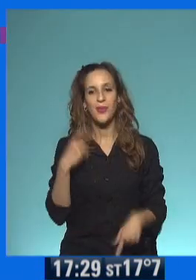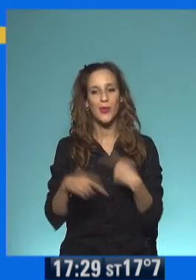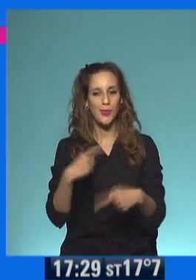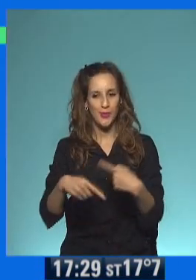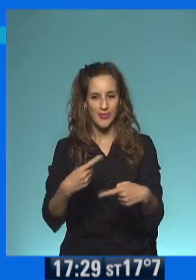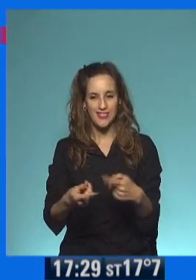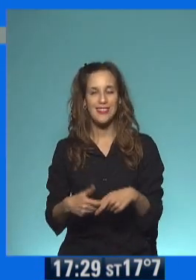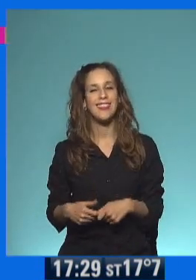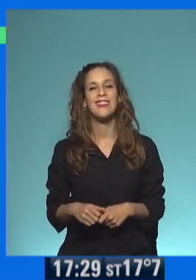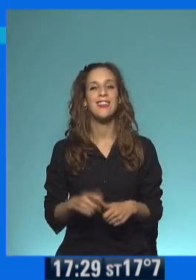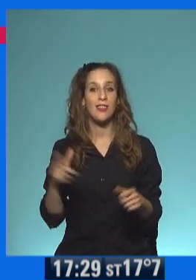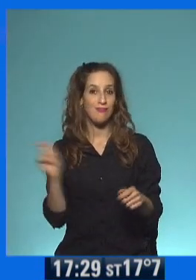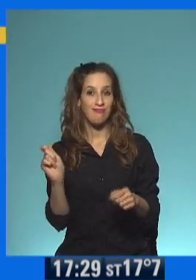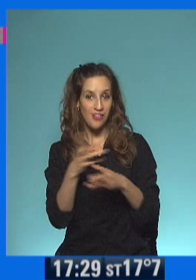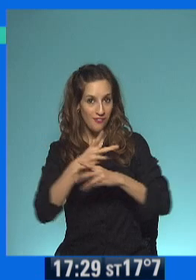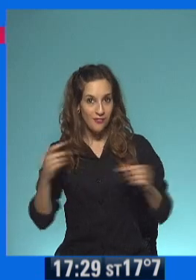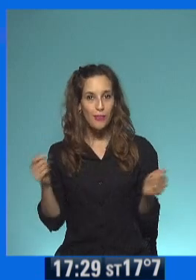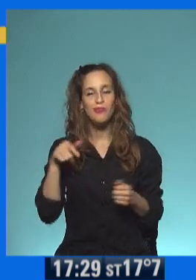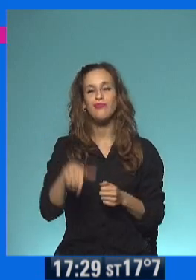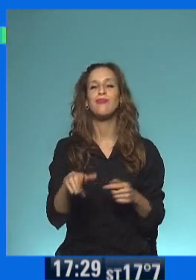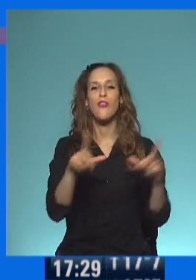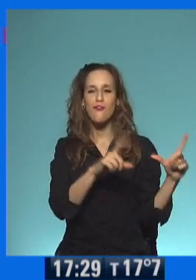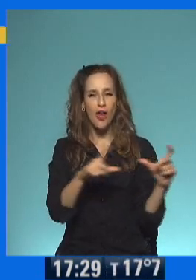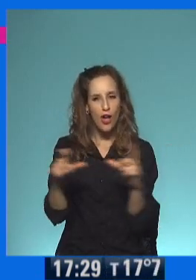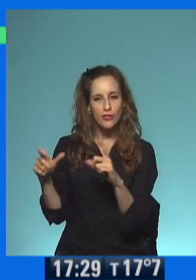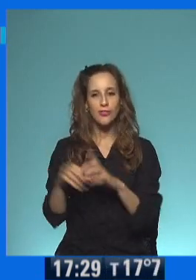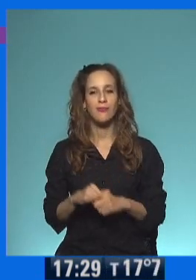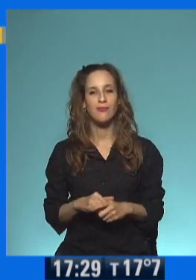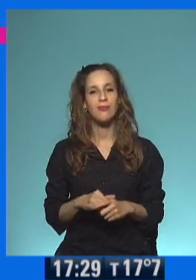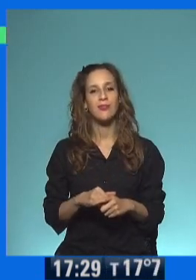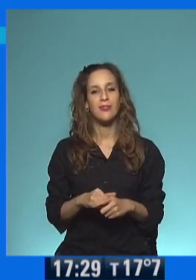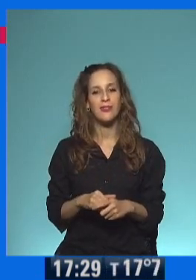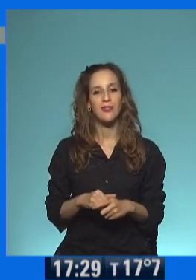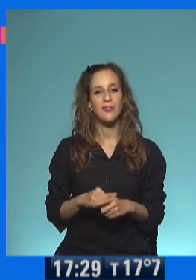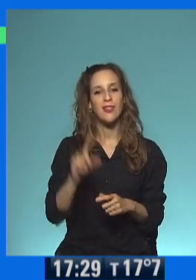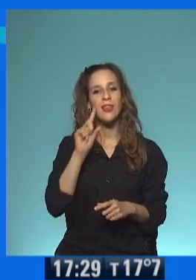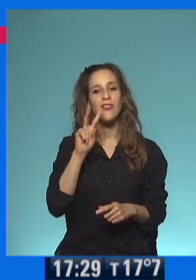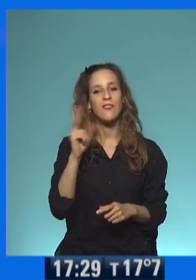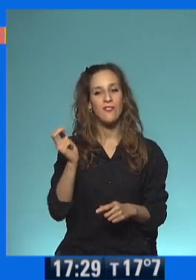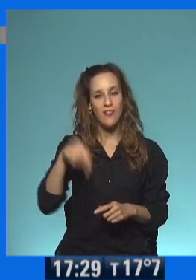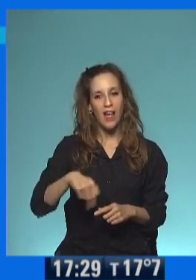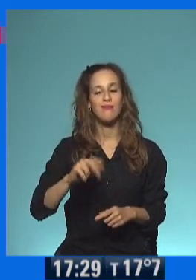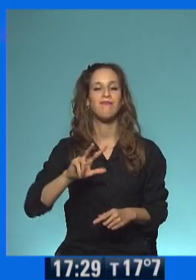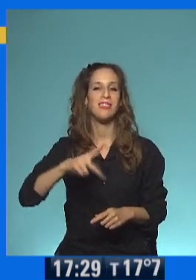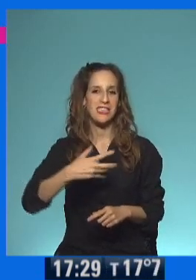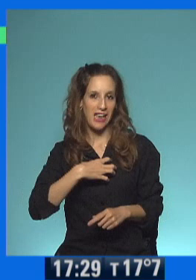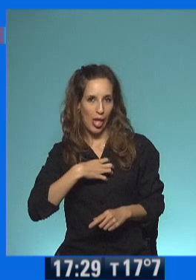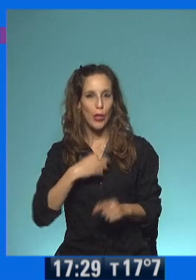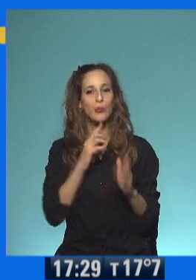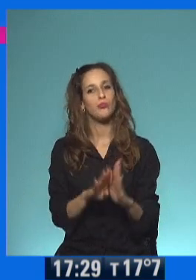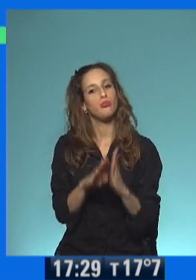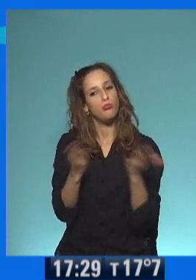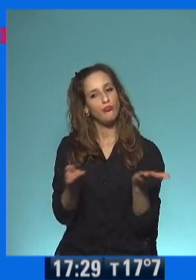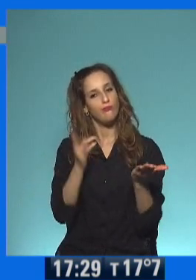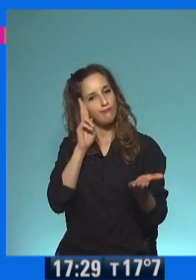Volvemos del corte y tenemos algunas fotos que nos estuvieron mandando. Ahí tenemos a Iván de tercer grado con su cuaderno, ahí haciendo